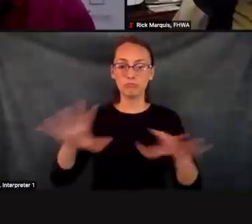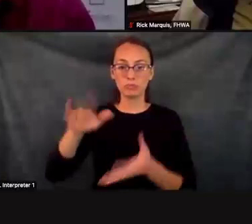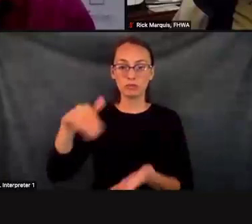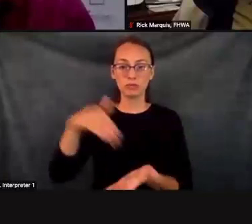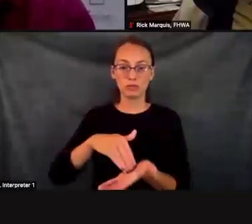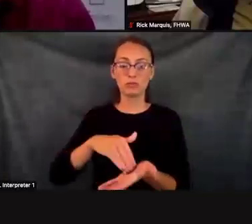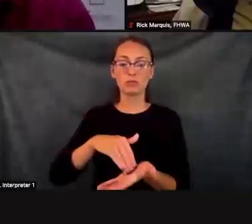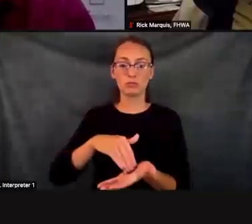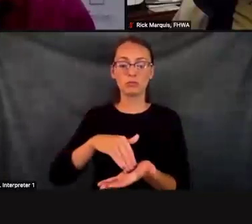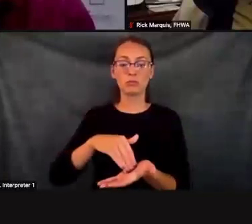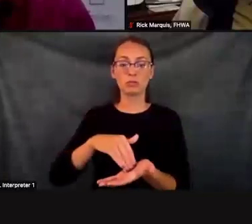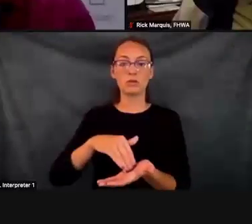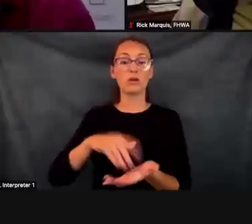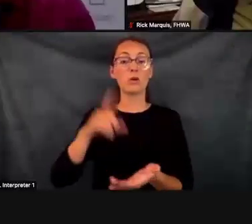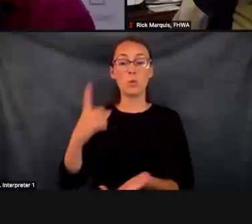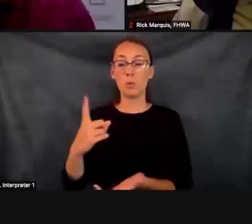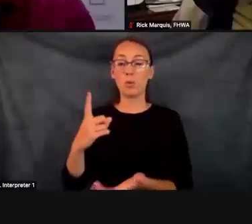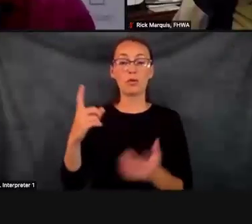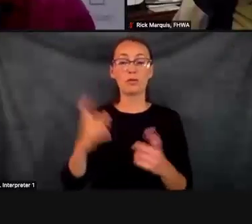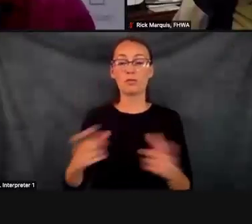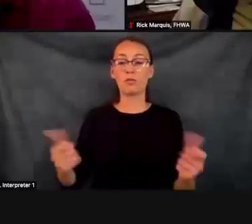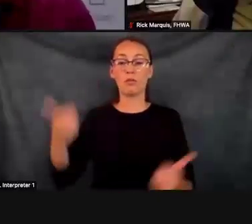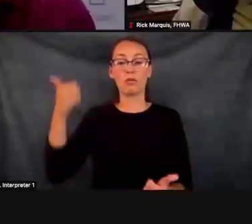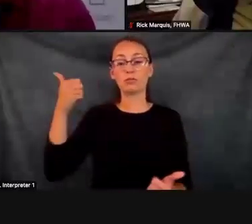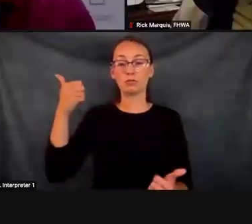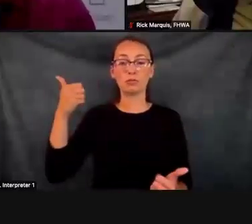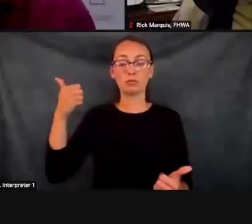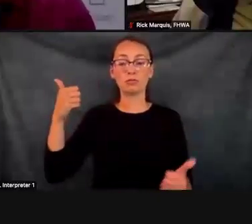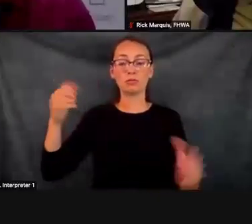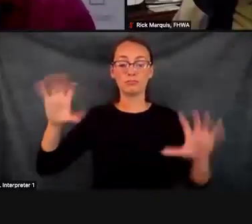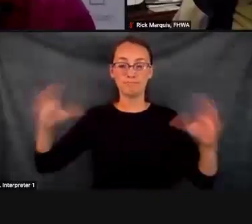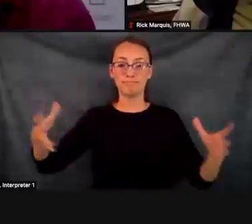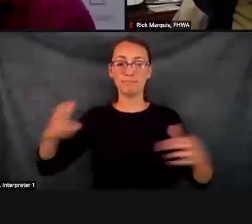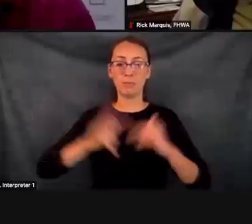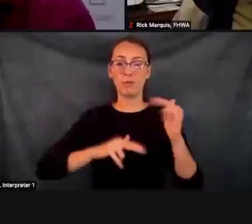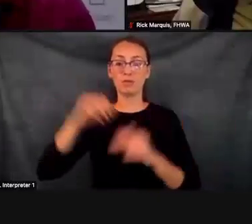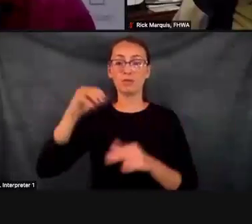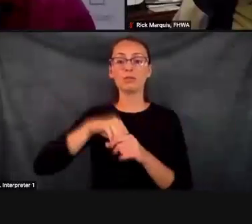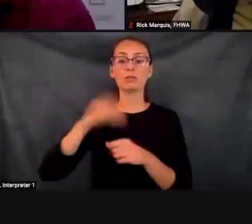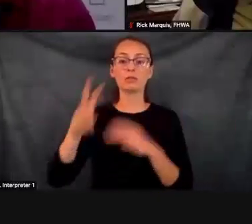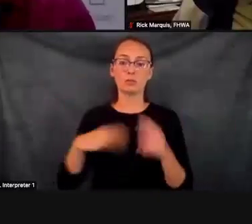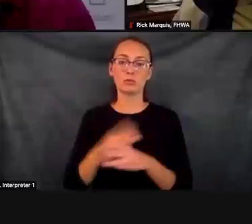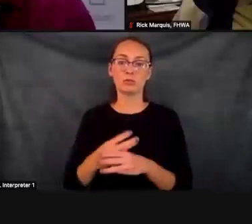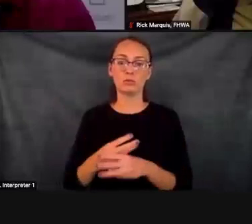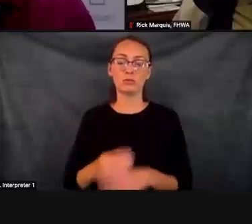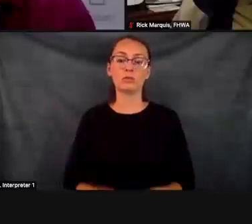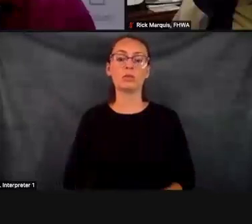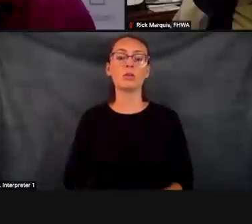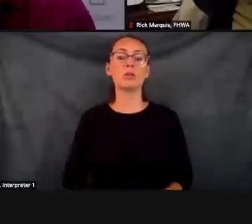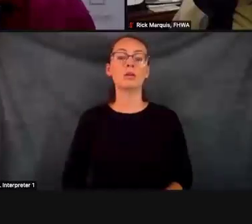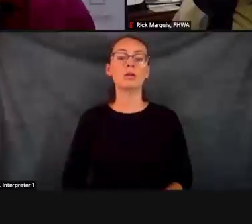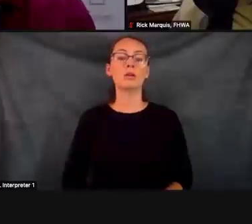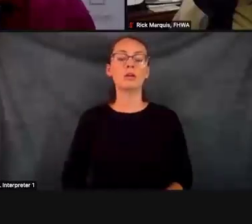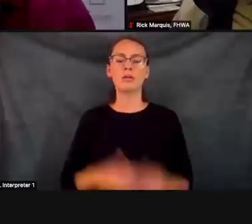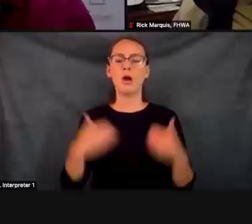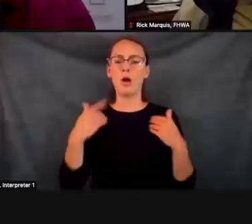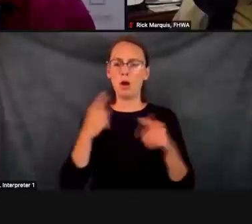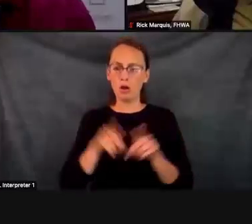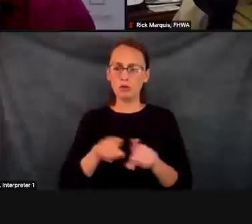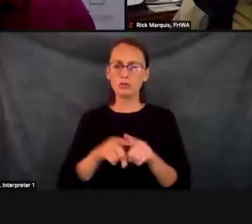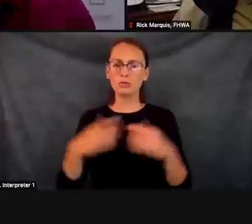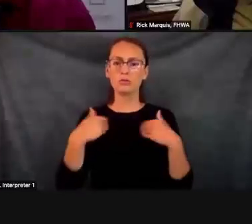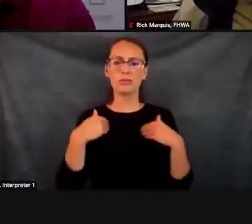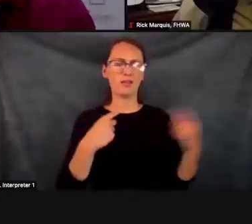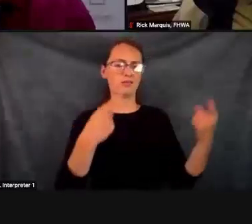inútil. Había un almacén de 3.8 millones de pies cuadrados